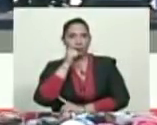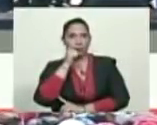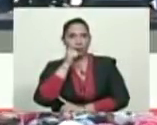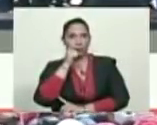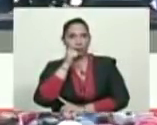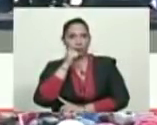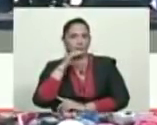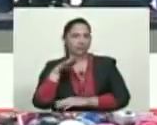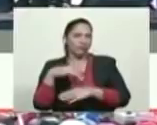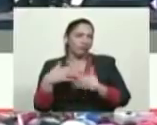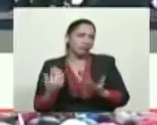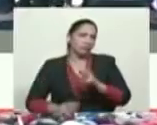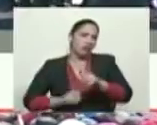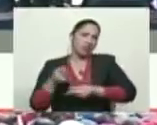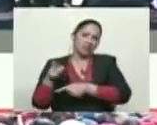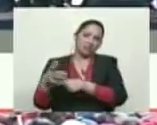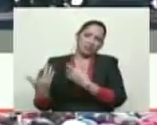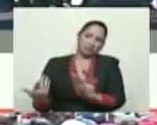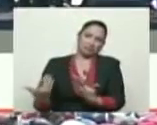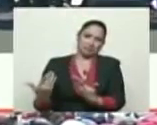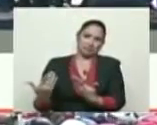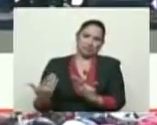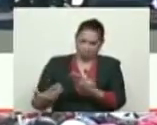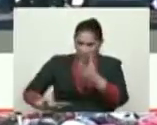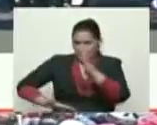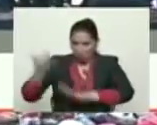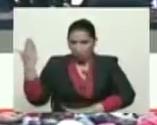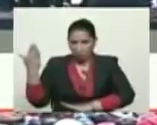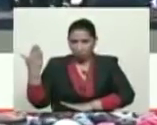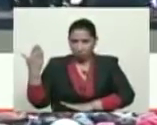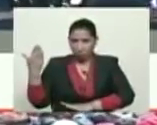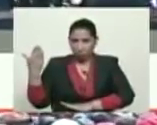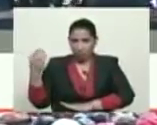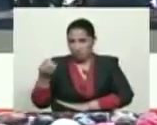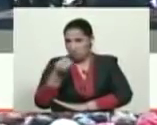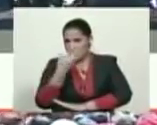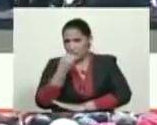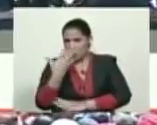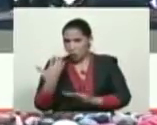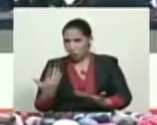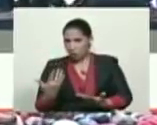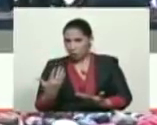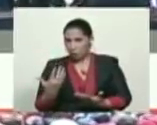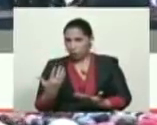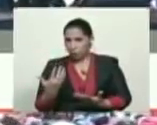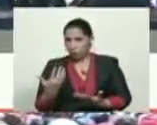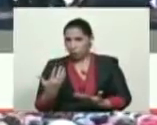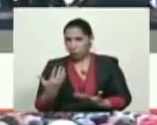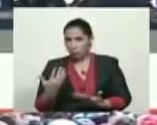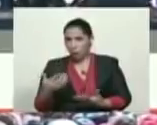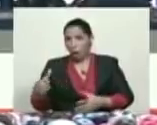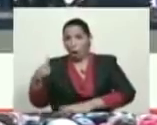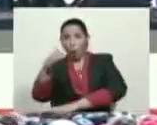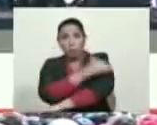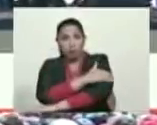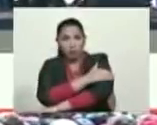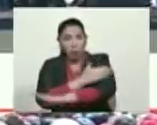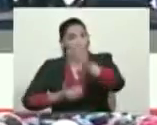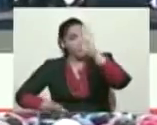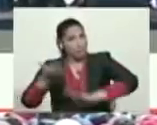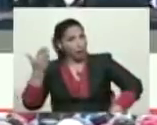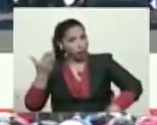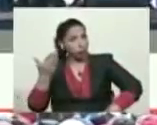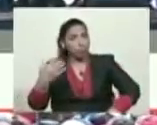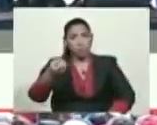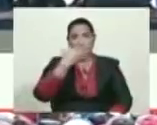¿Qué van a hacer ellos? ¿Se van a ir para allá, para el Palacio de Miraflores? Si la derecha se va para el Palacio